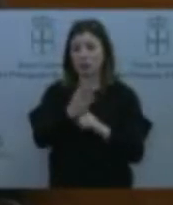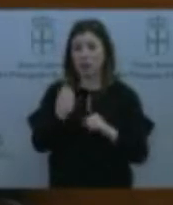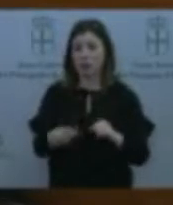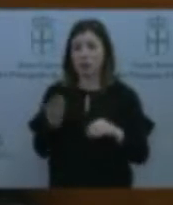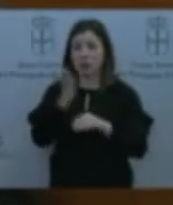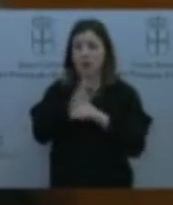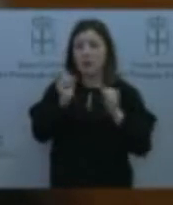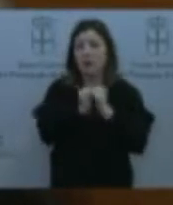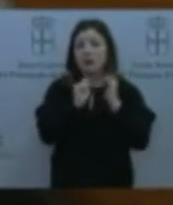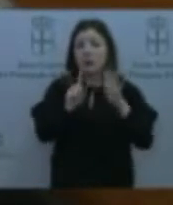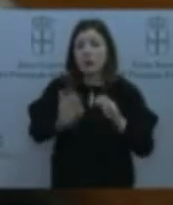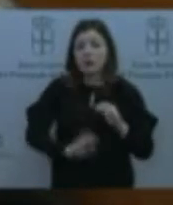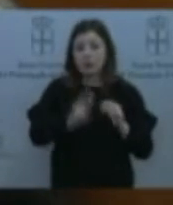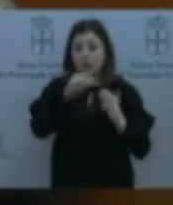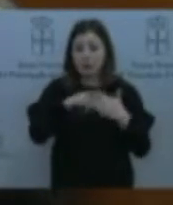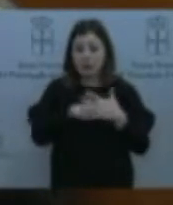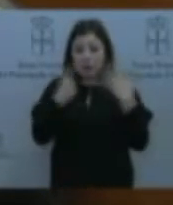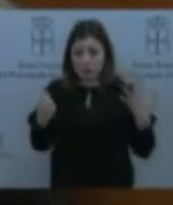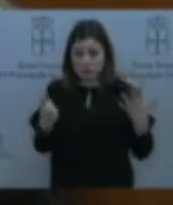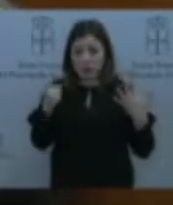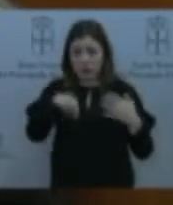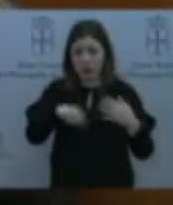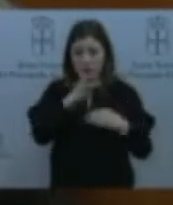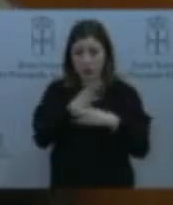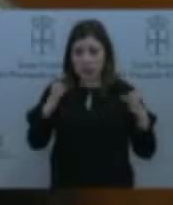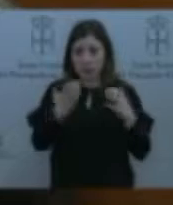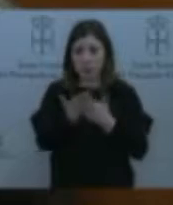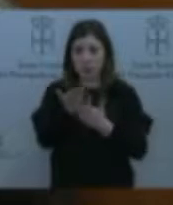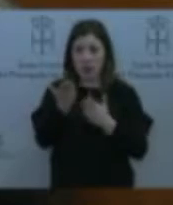conjuntamente en esta Cámara una proposición de ley para la reforma de la Ley